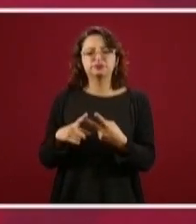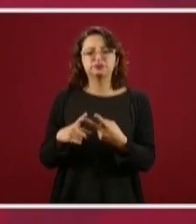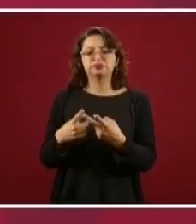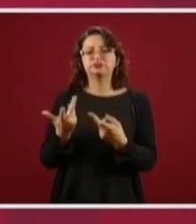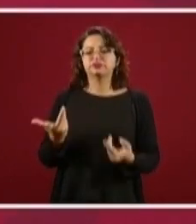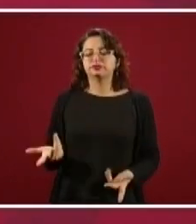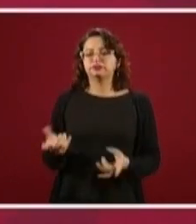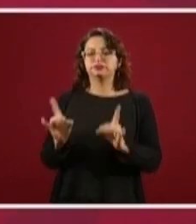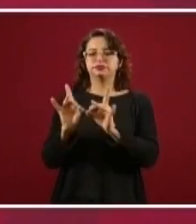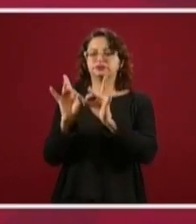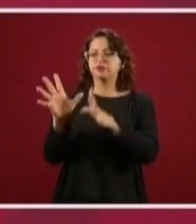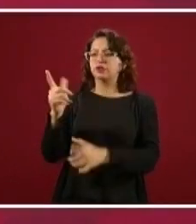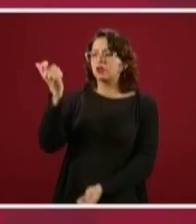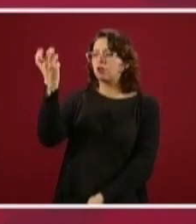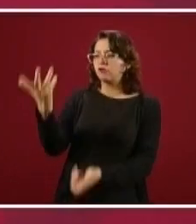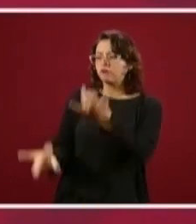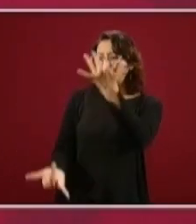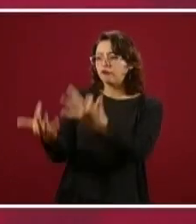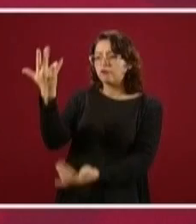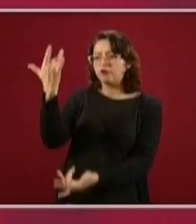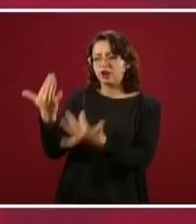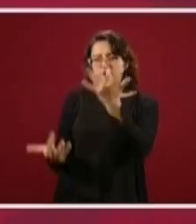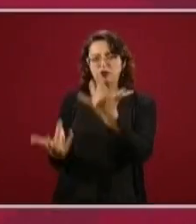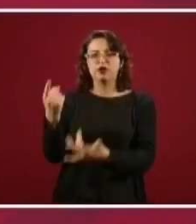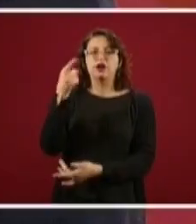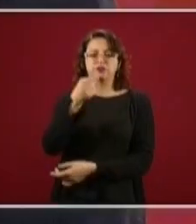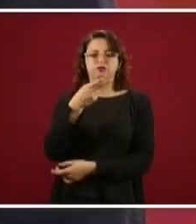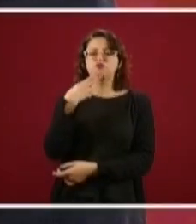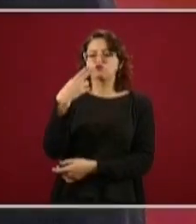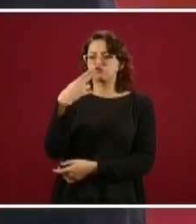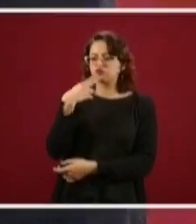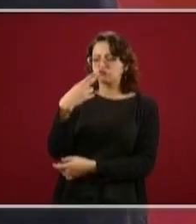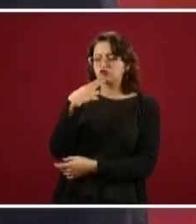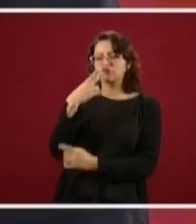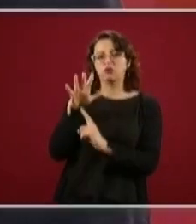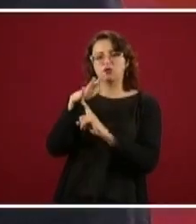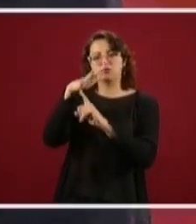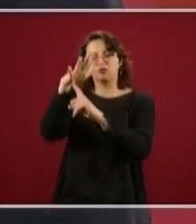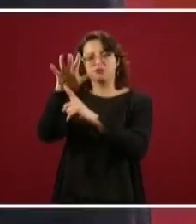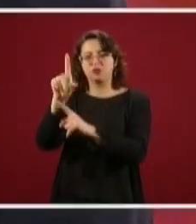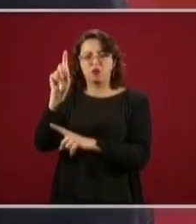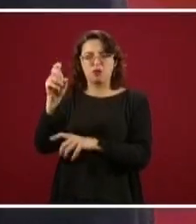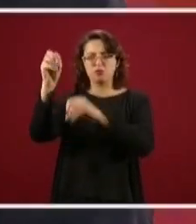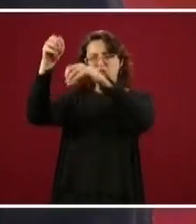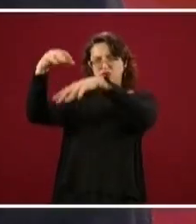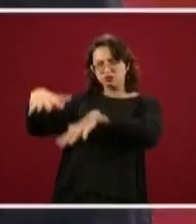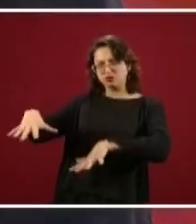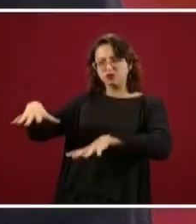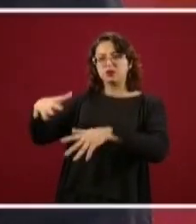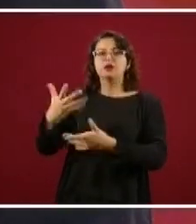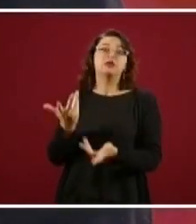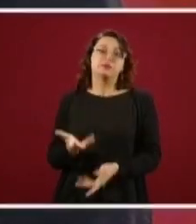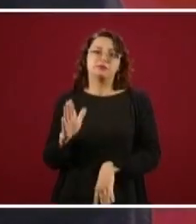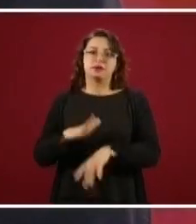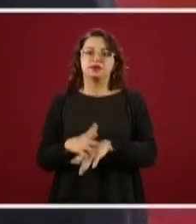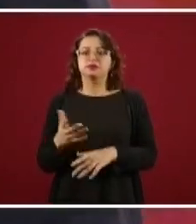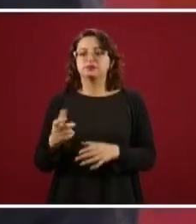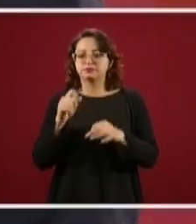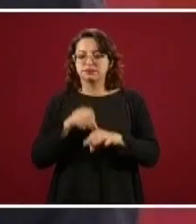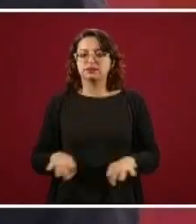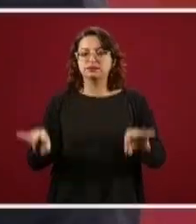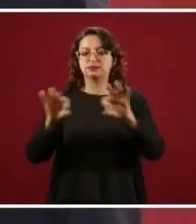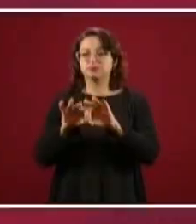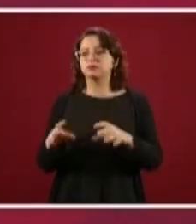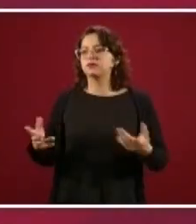la aeronave en eeuu es de 4 mil dólares además por mantenerla en preservación se han gastado 13 millones de